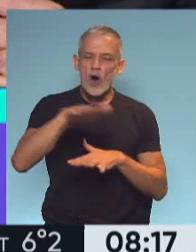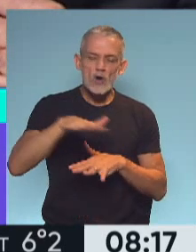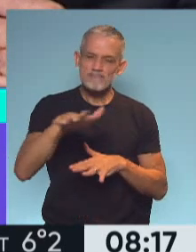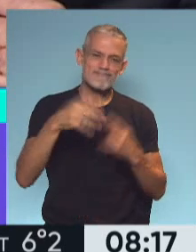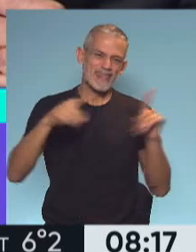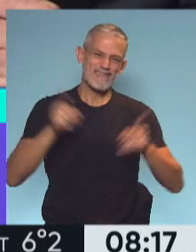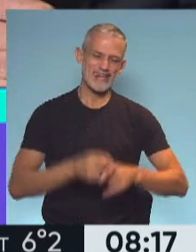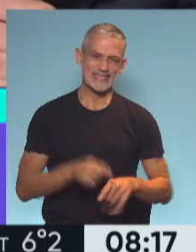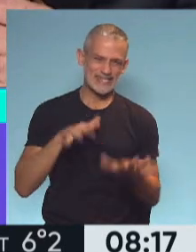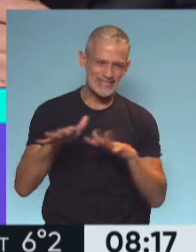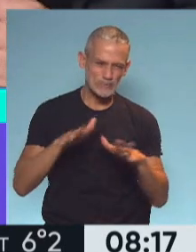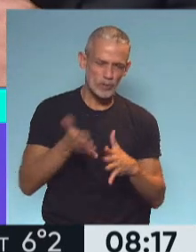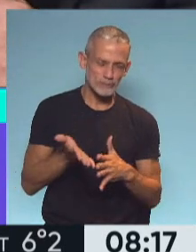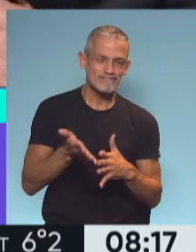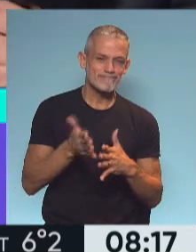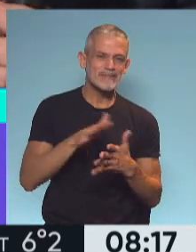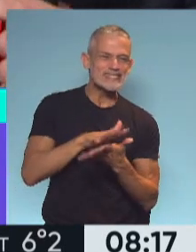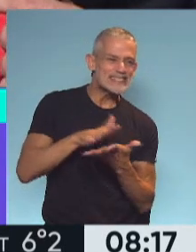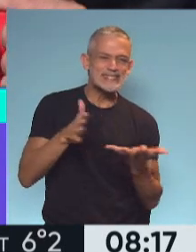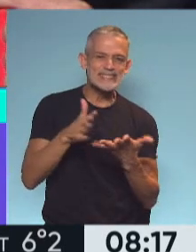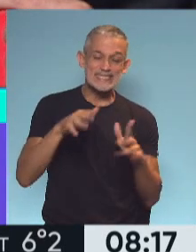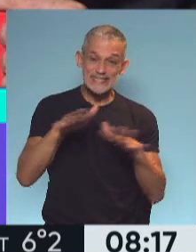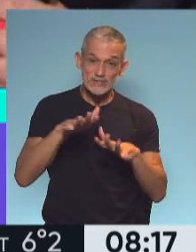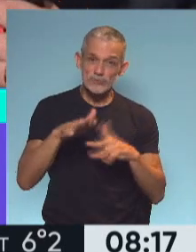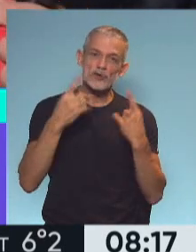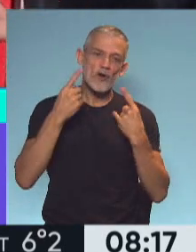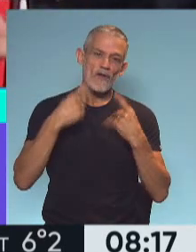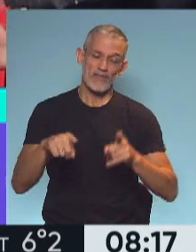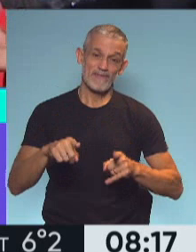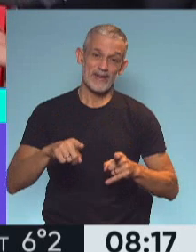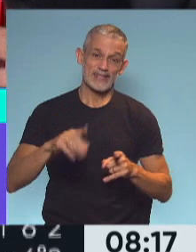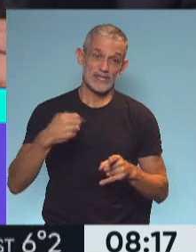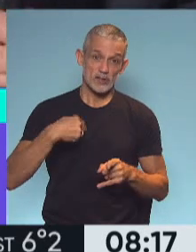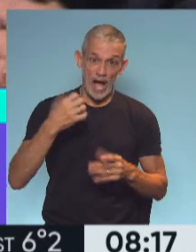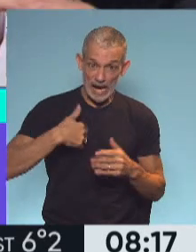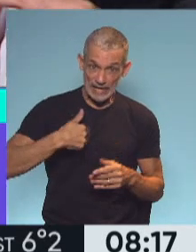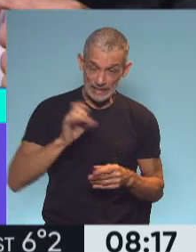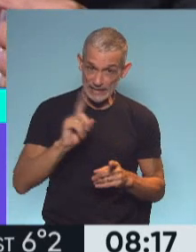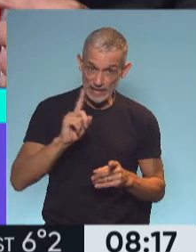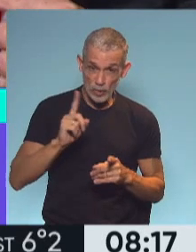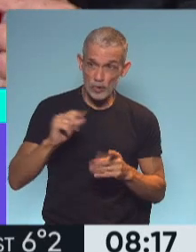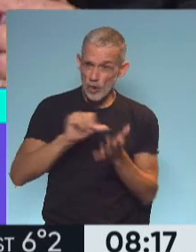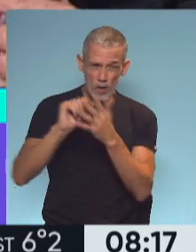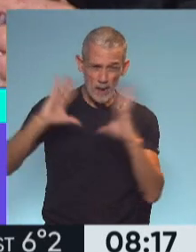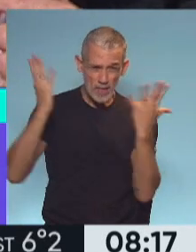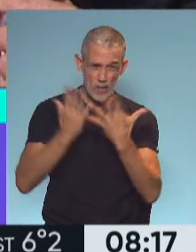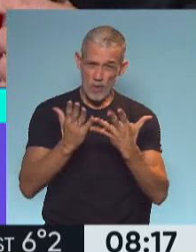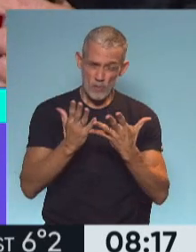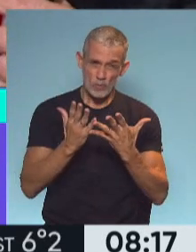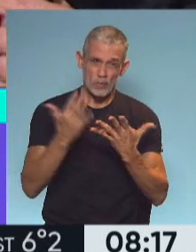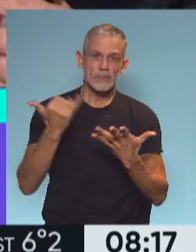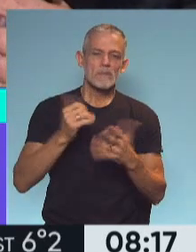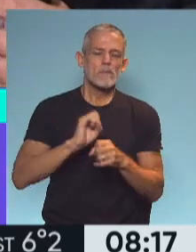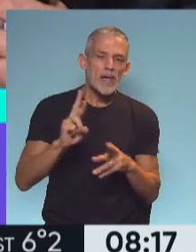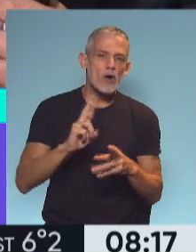diferente. Tenemos este contexto, esta coyuntura en la que nos tenemos que mover, no solamente la Argentina, sino todos los países del mundo. Con un